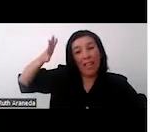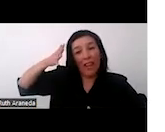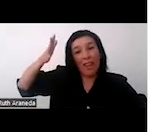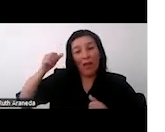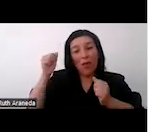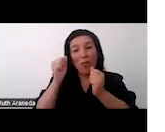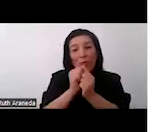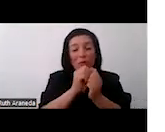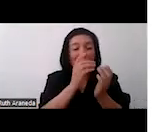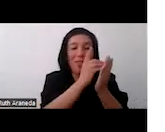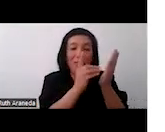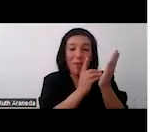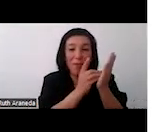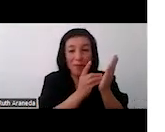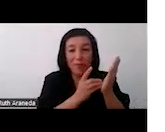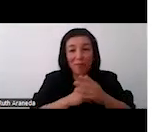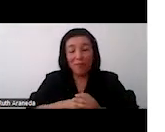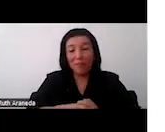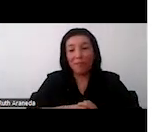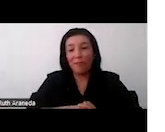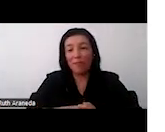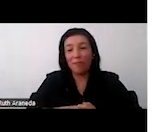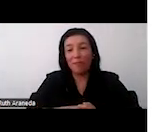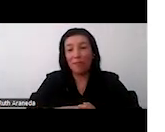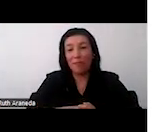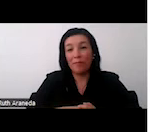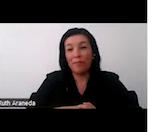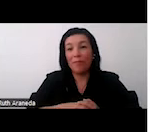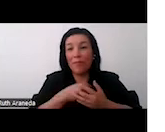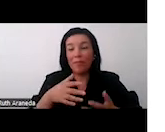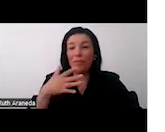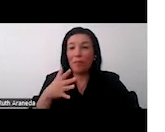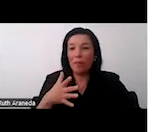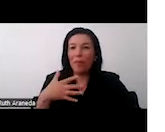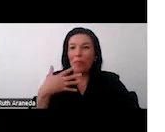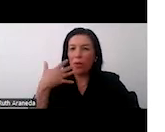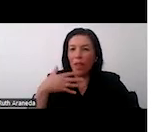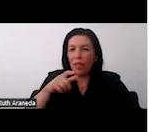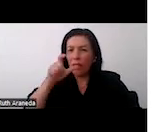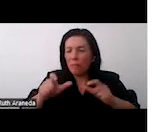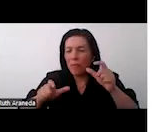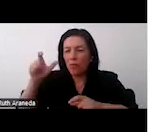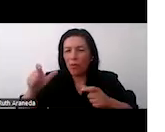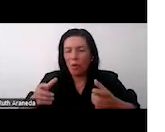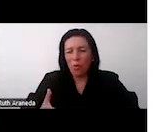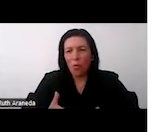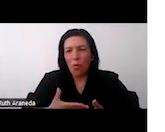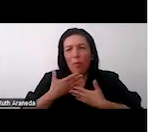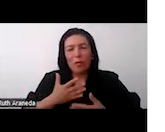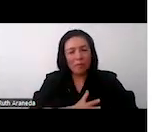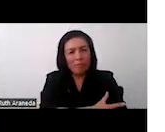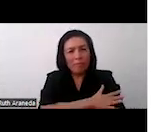ilustración científica. Así que esto también va impactando poco a poco a las personas porque las va